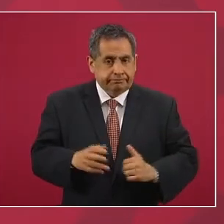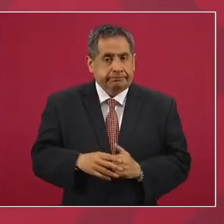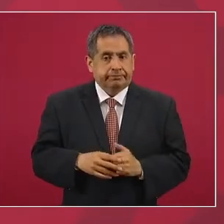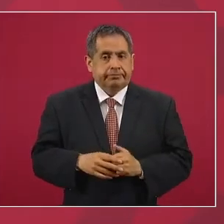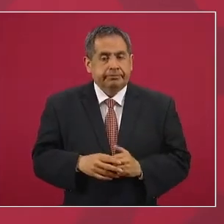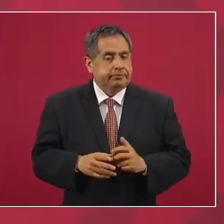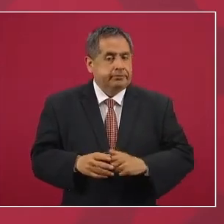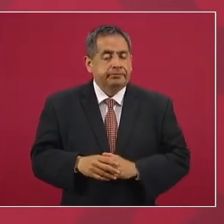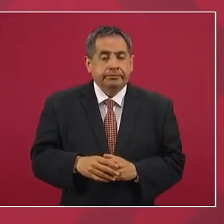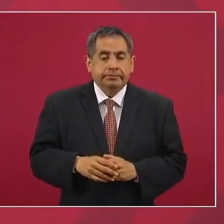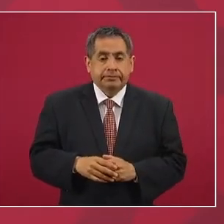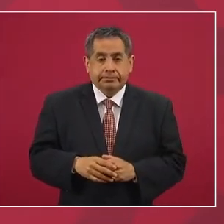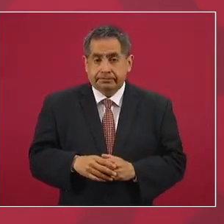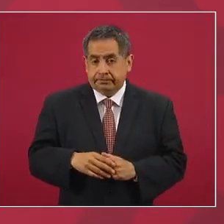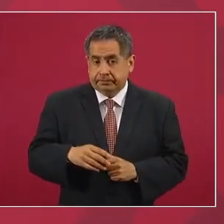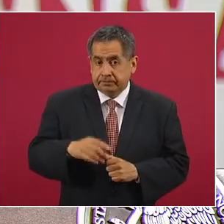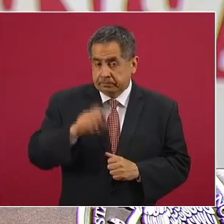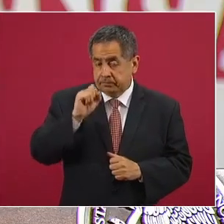Entonces, estos que